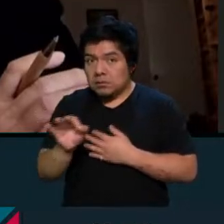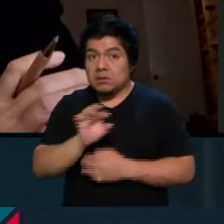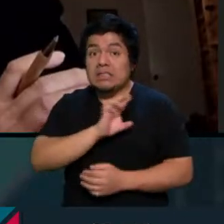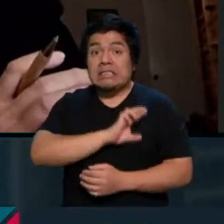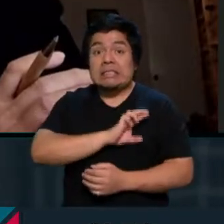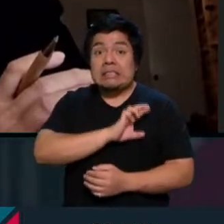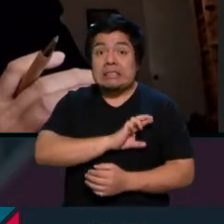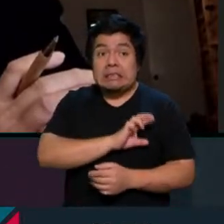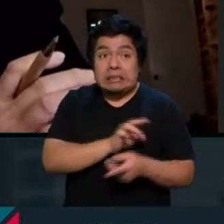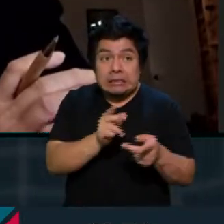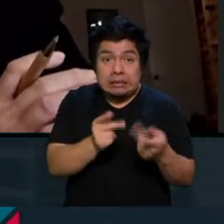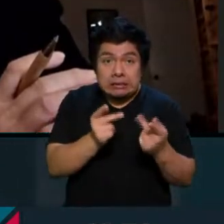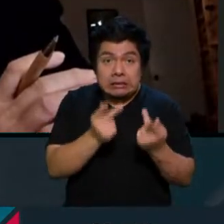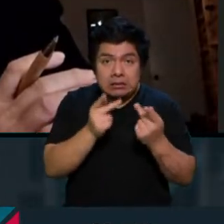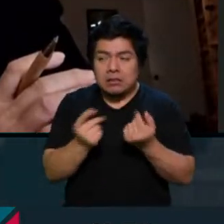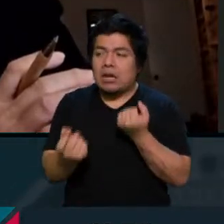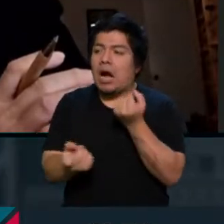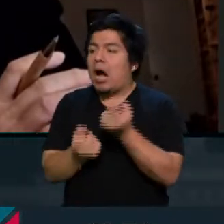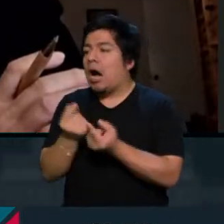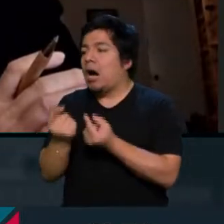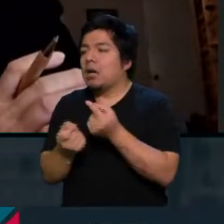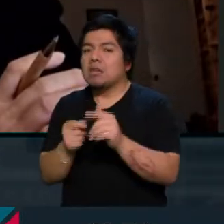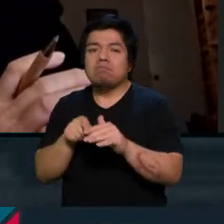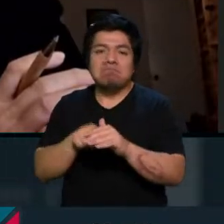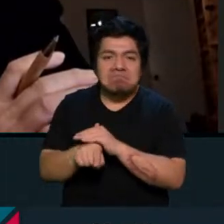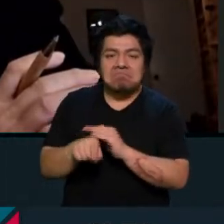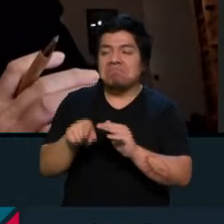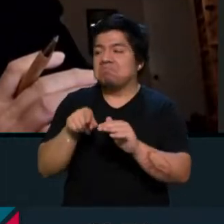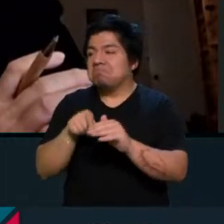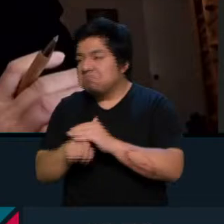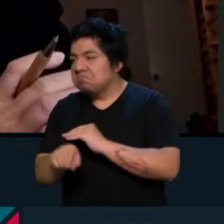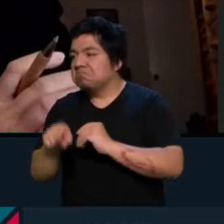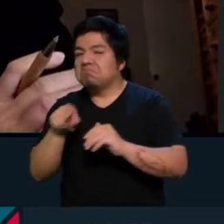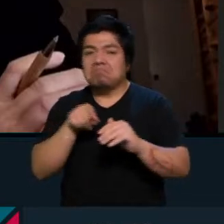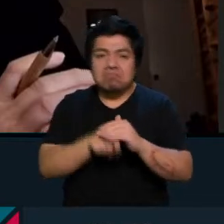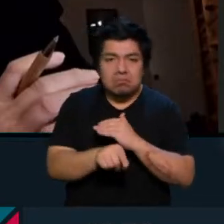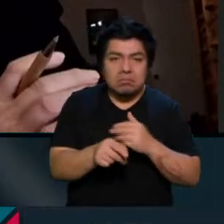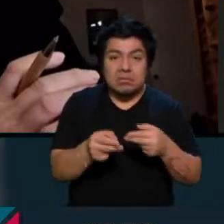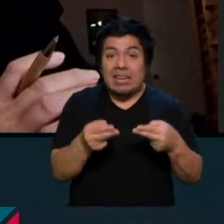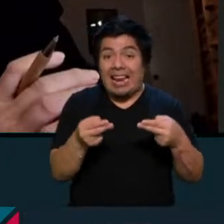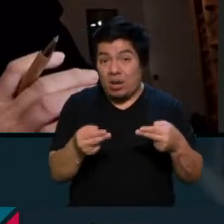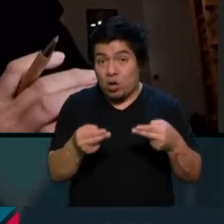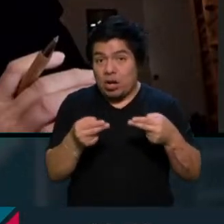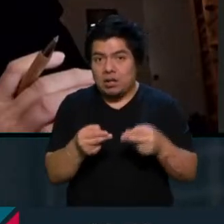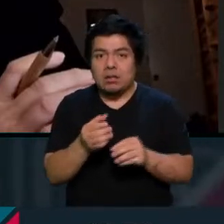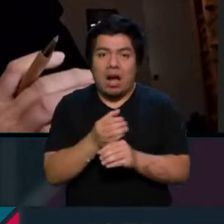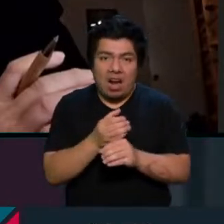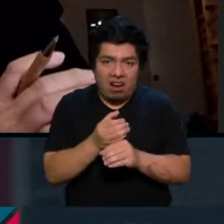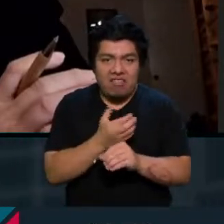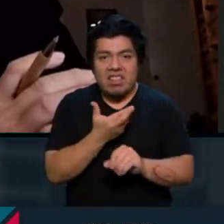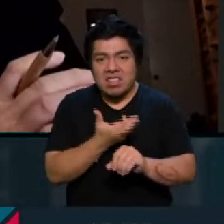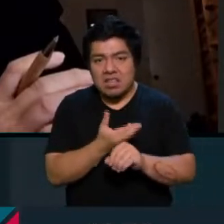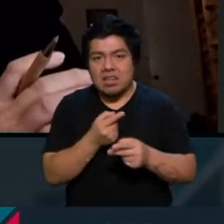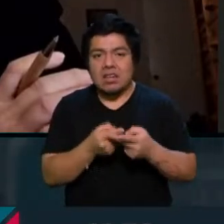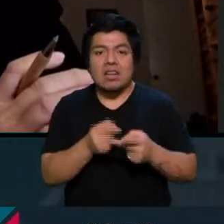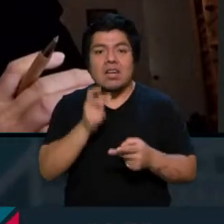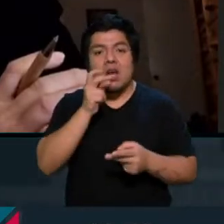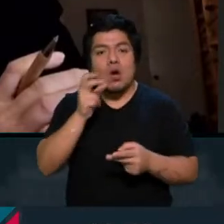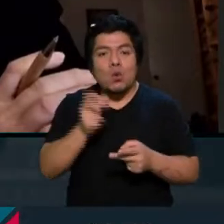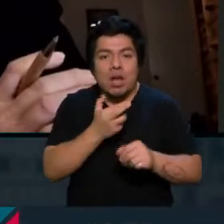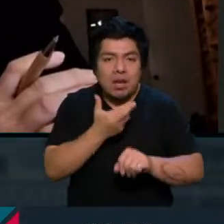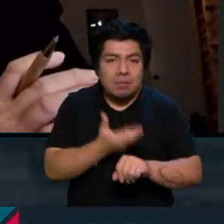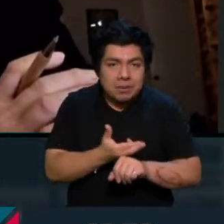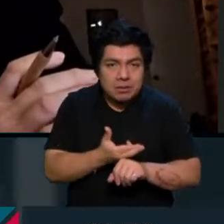alquiler, se quejan justamente que también los comercios, cafeterías o pizzerías,